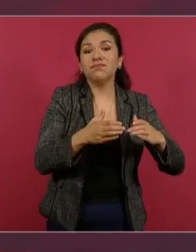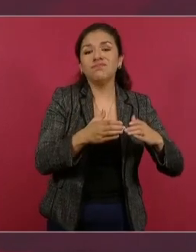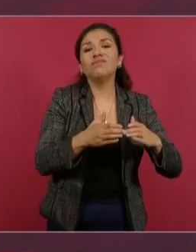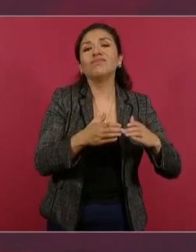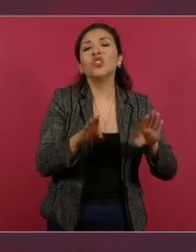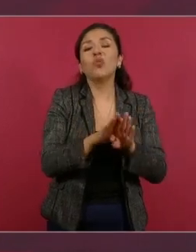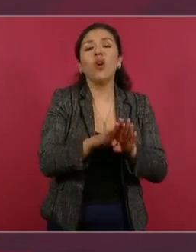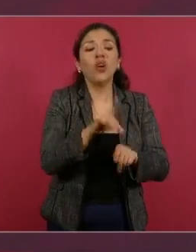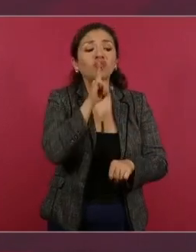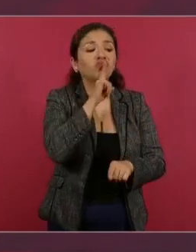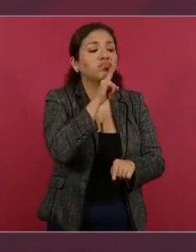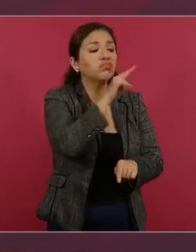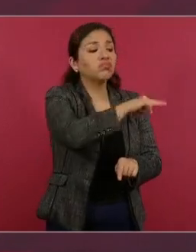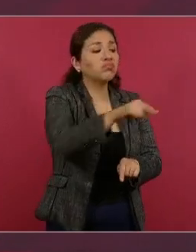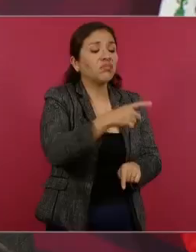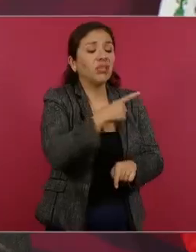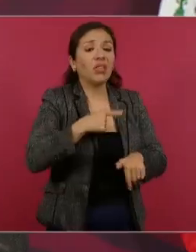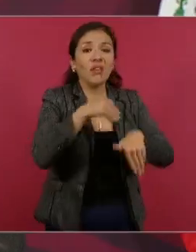someten a todos.